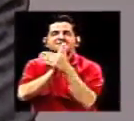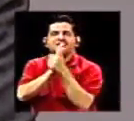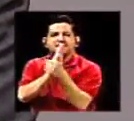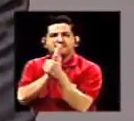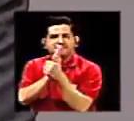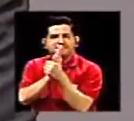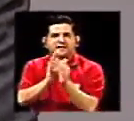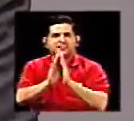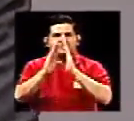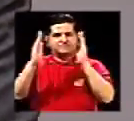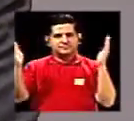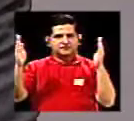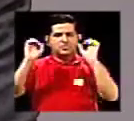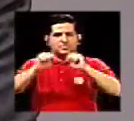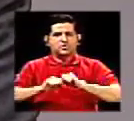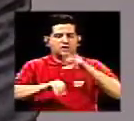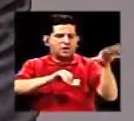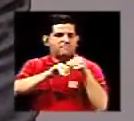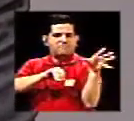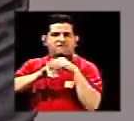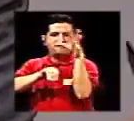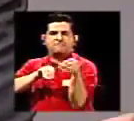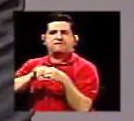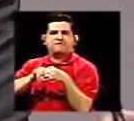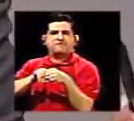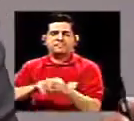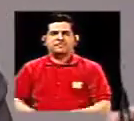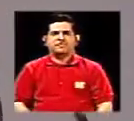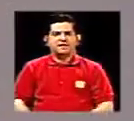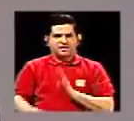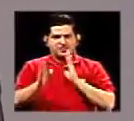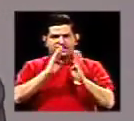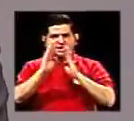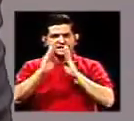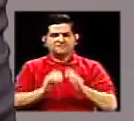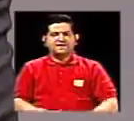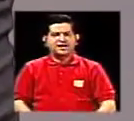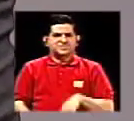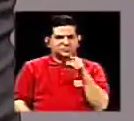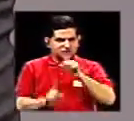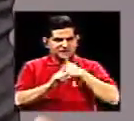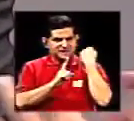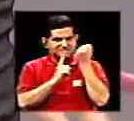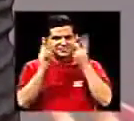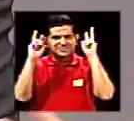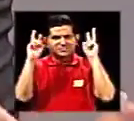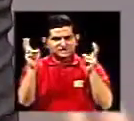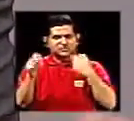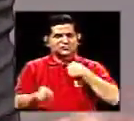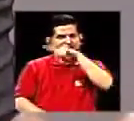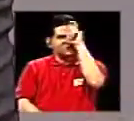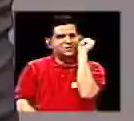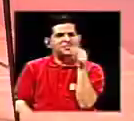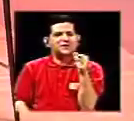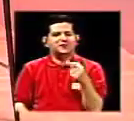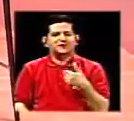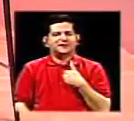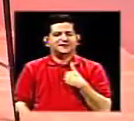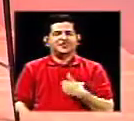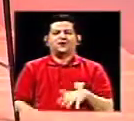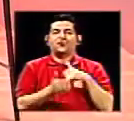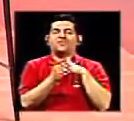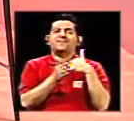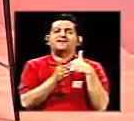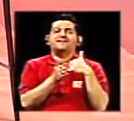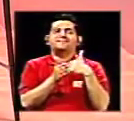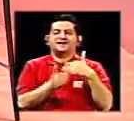de apertura para sumar. Precisamente, bueno, comenzando a hablar de esos temas, yo aquí le quería preguntar acerca de las